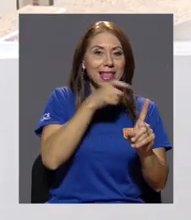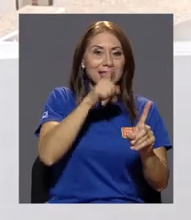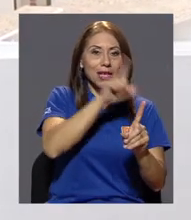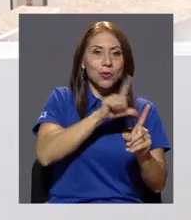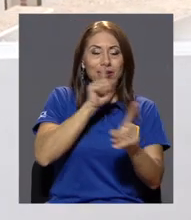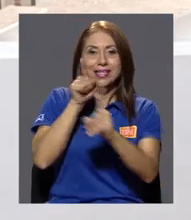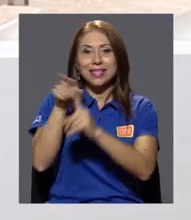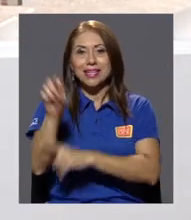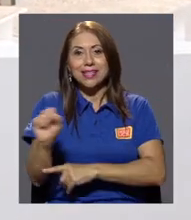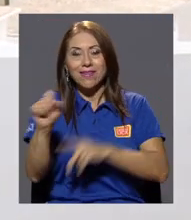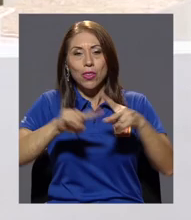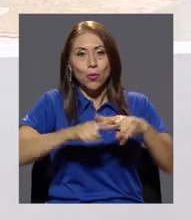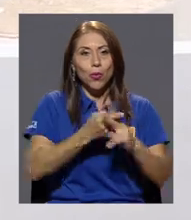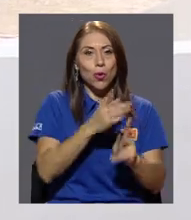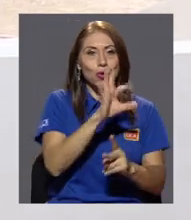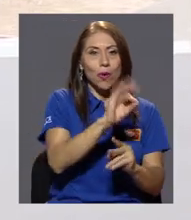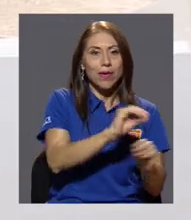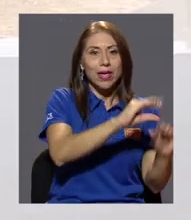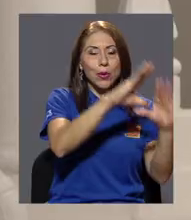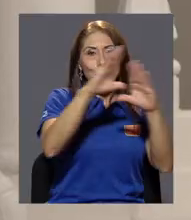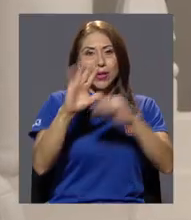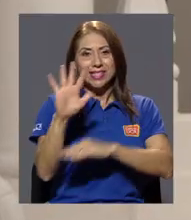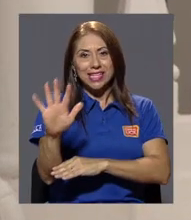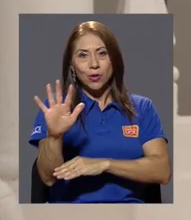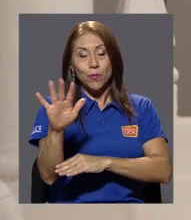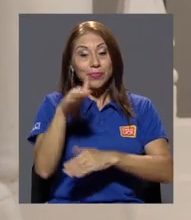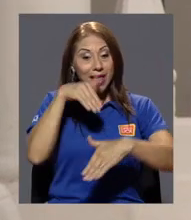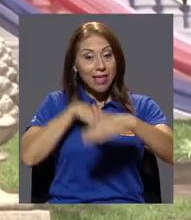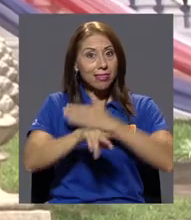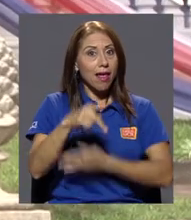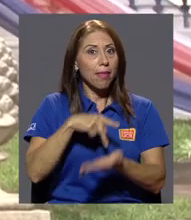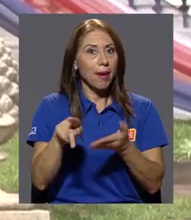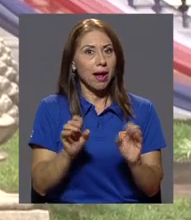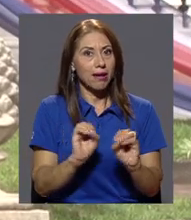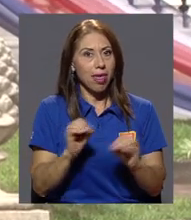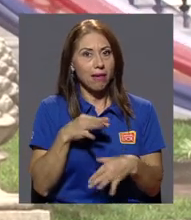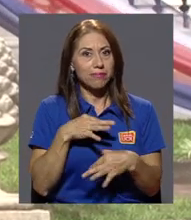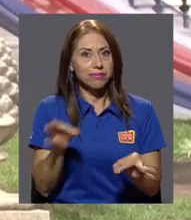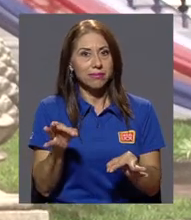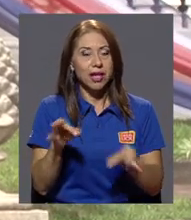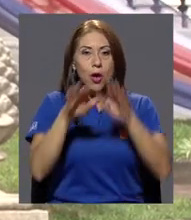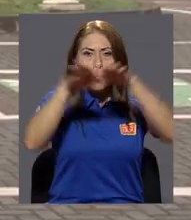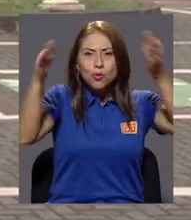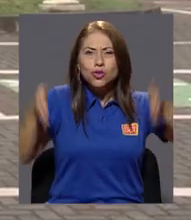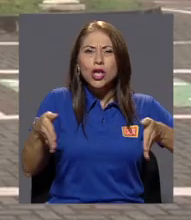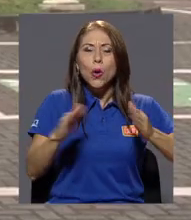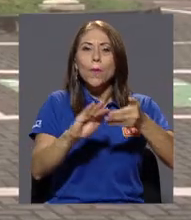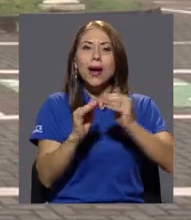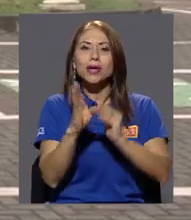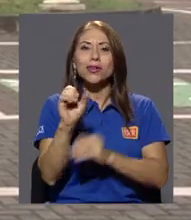sábado de 9 de la mañana a 5 de la tarde. La entrada es gratuita. Y el museo se ubica en